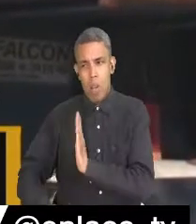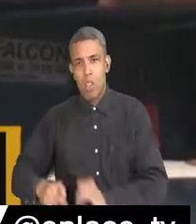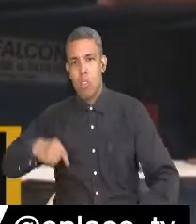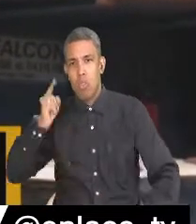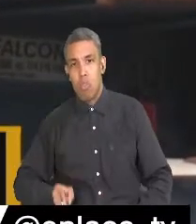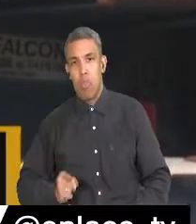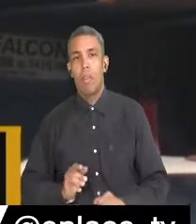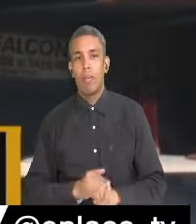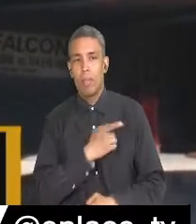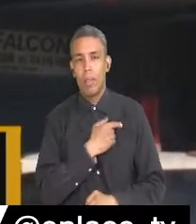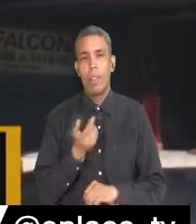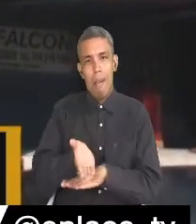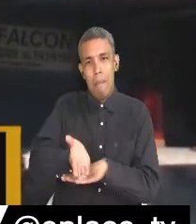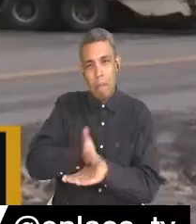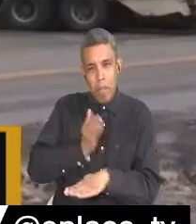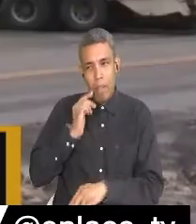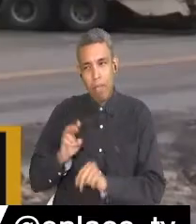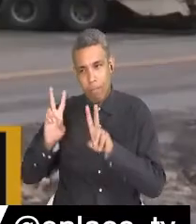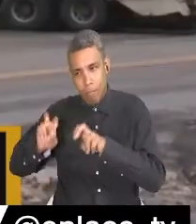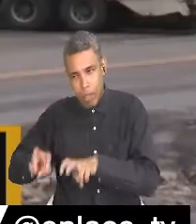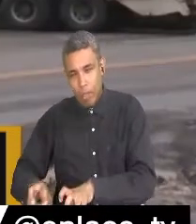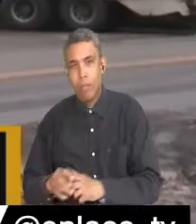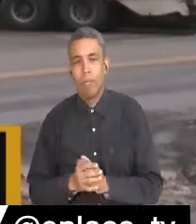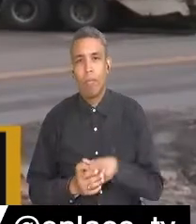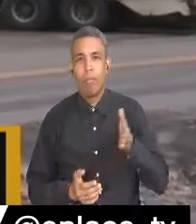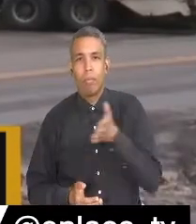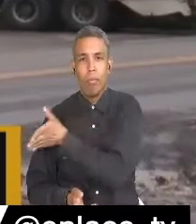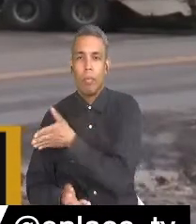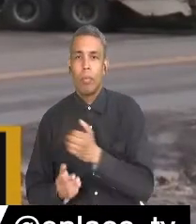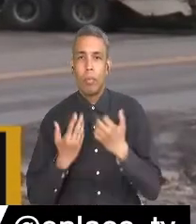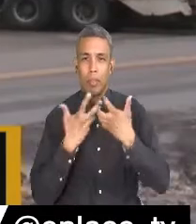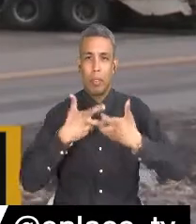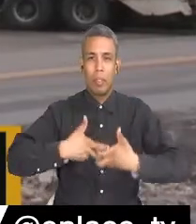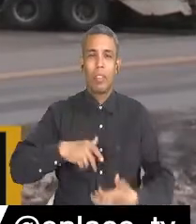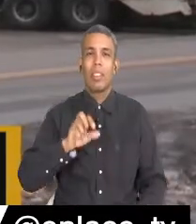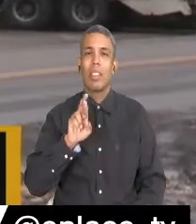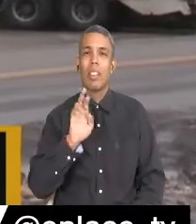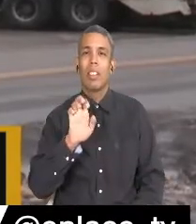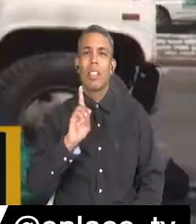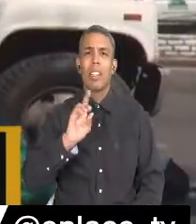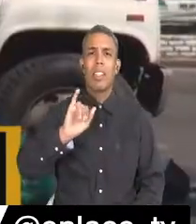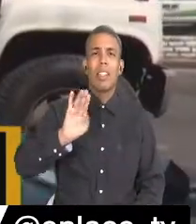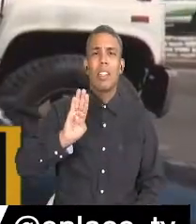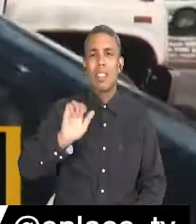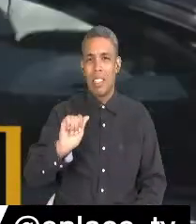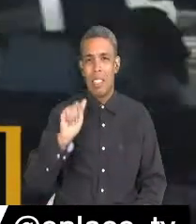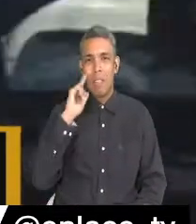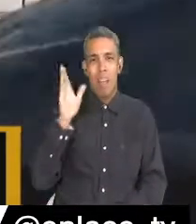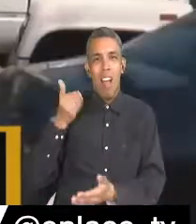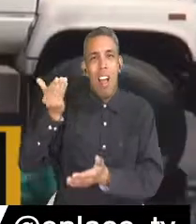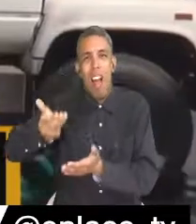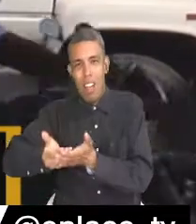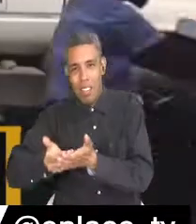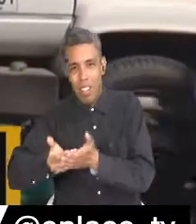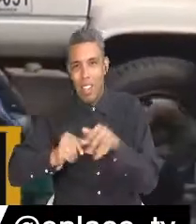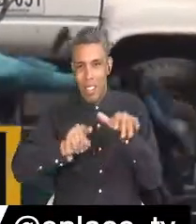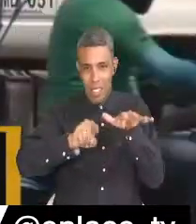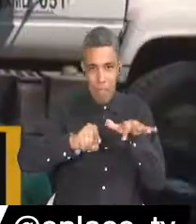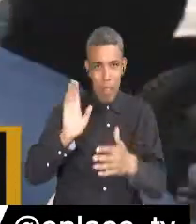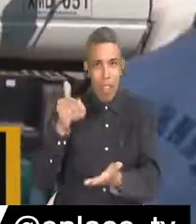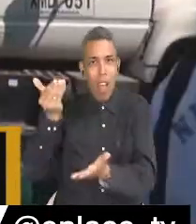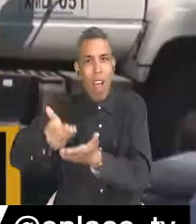La primera semana de agosto vence el plazo para que la empresa de aseo Rediva deje de disponer los residuos de los barranqueños en el relleno que opera